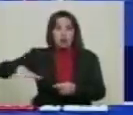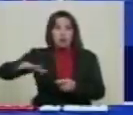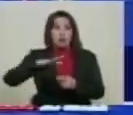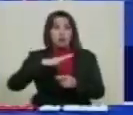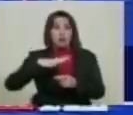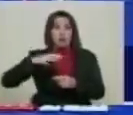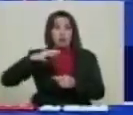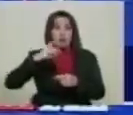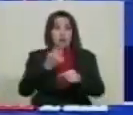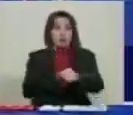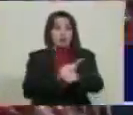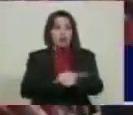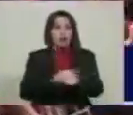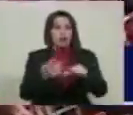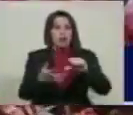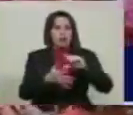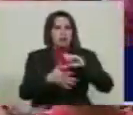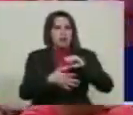América Latina.